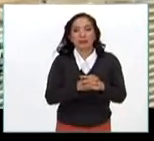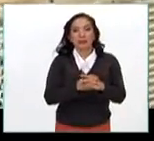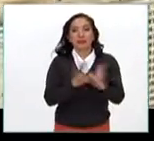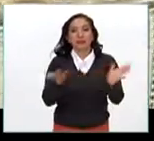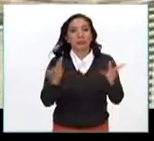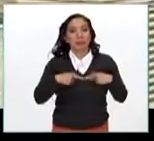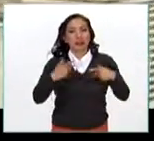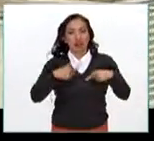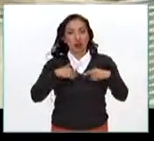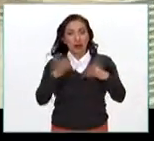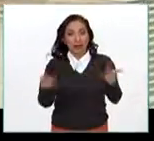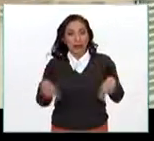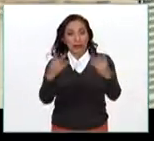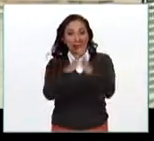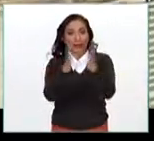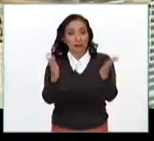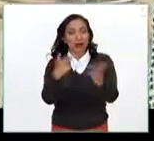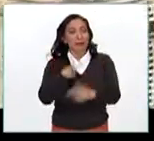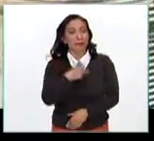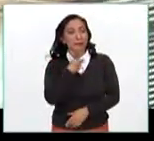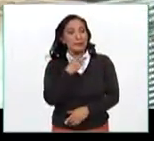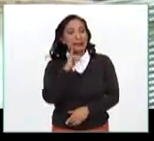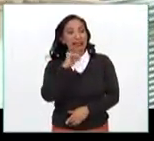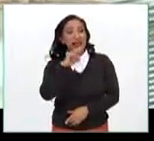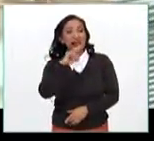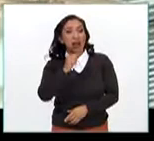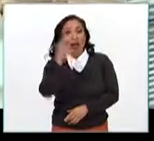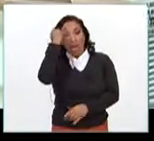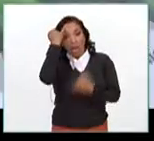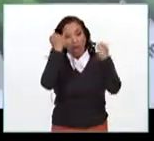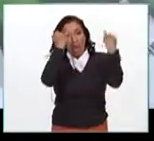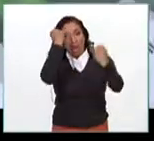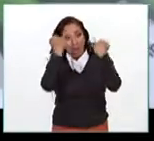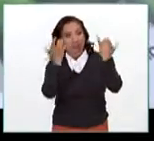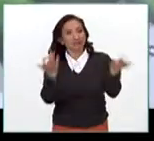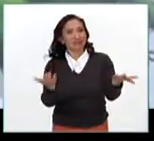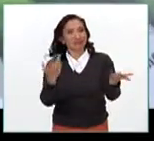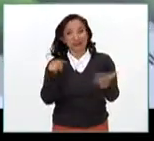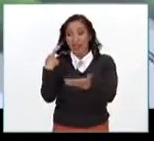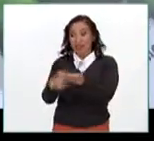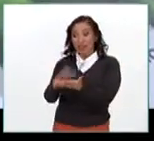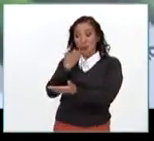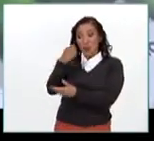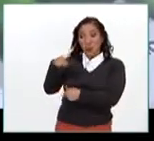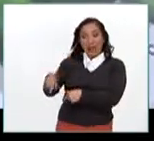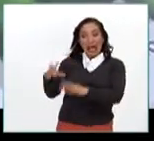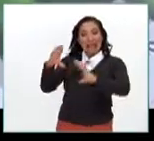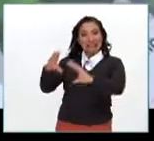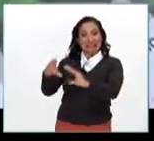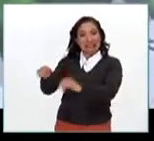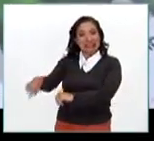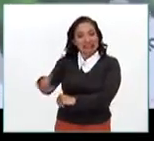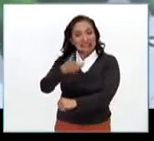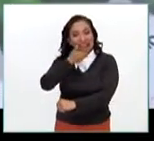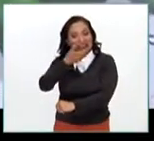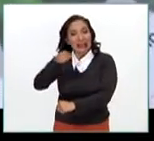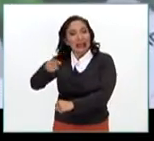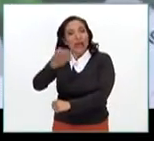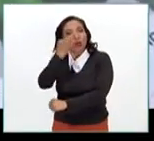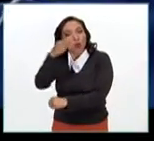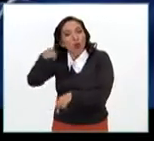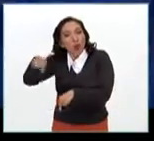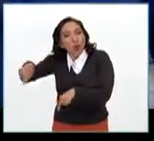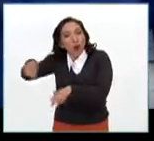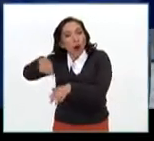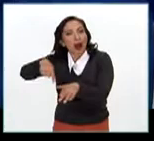Los libreros están un poco apergollados con su IVA, y pues la cultura desde la escuela, ¿no? Yo creo que son las